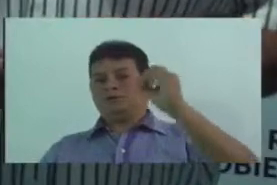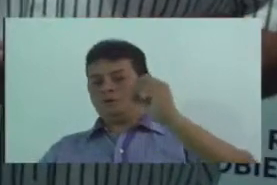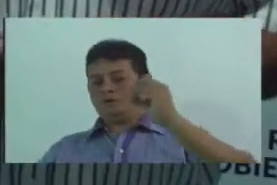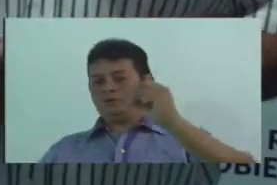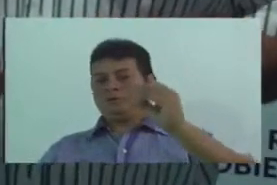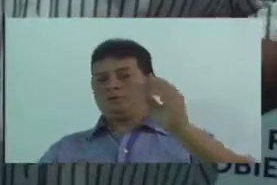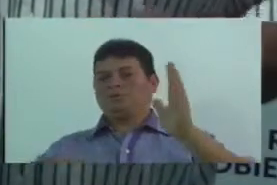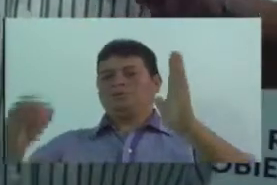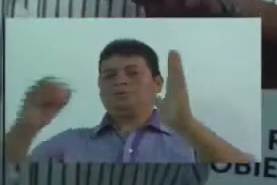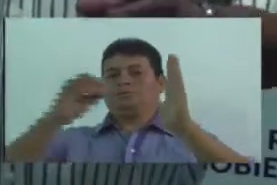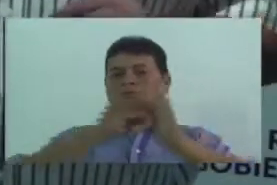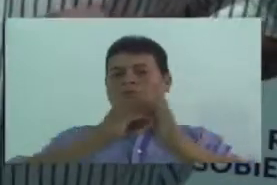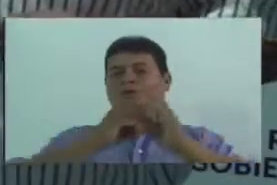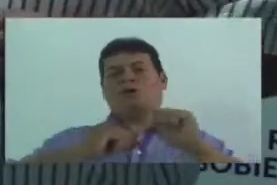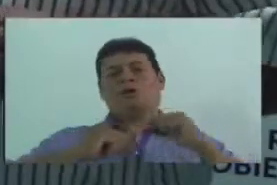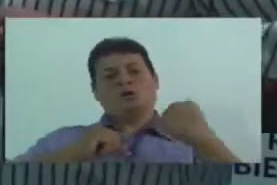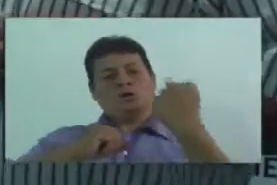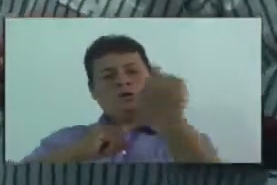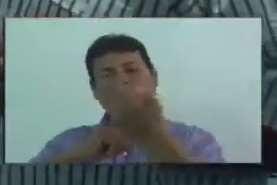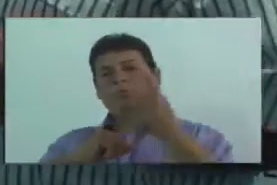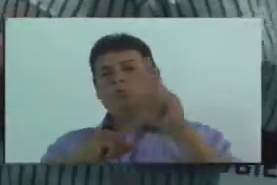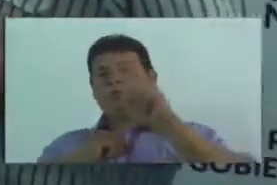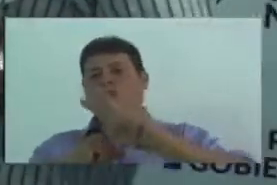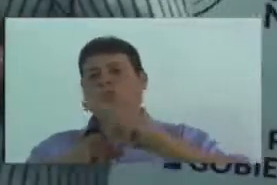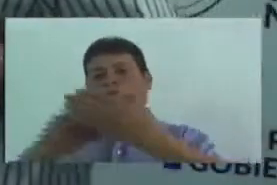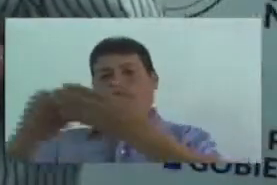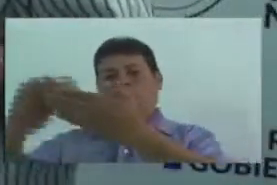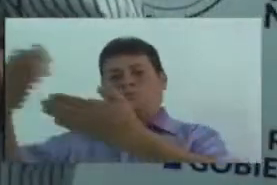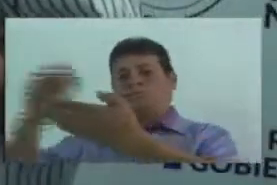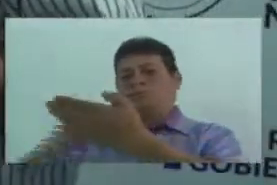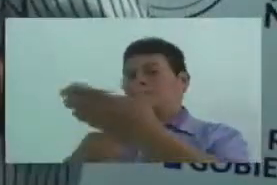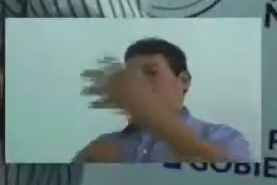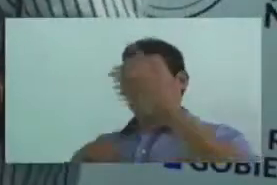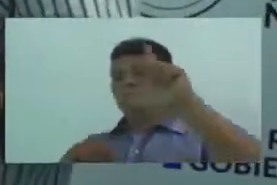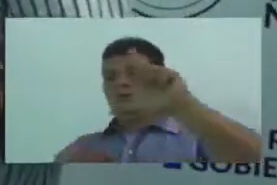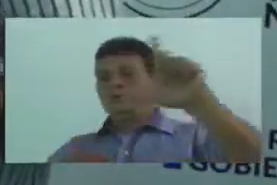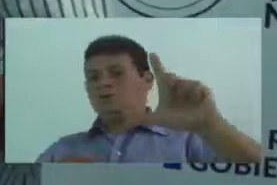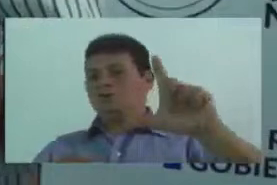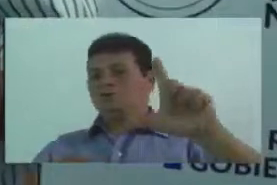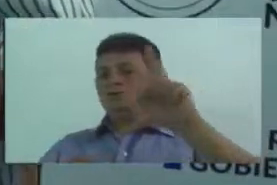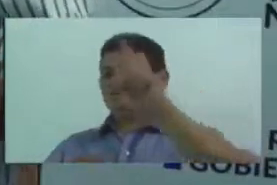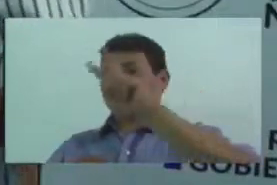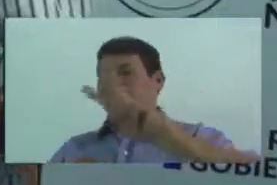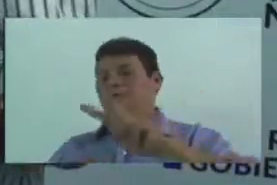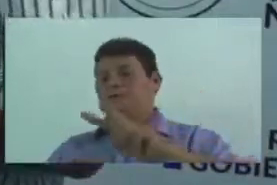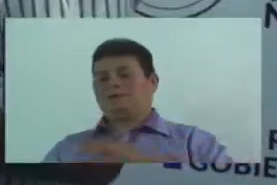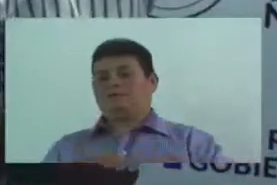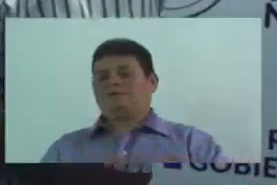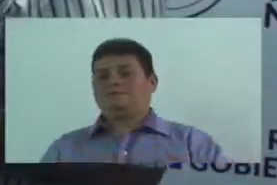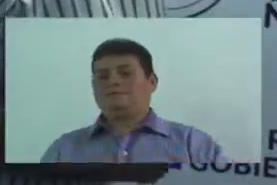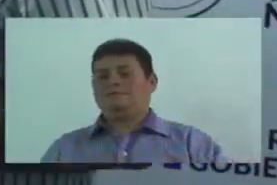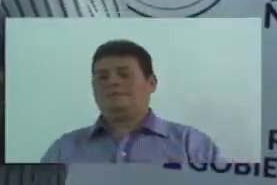grados sexagesimales? Para poder entender mejor, acá tenemos la circunferencia. Sabemos que la circunferencia